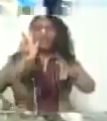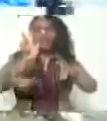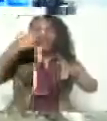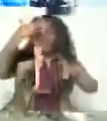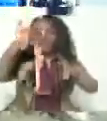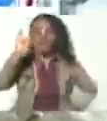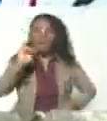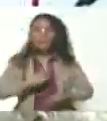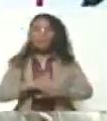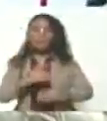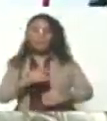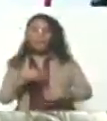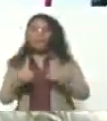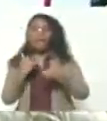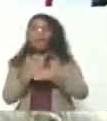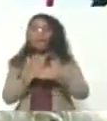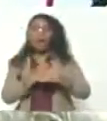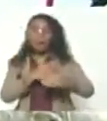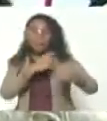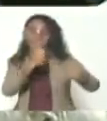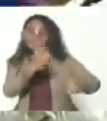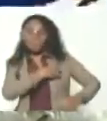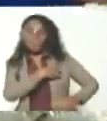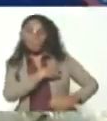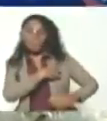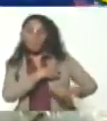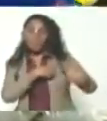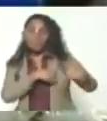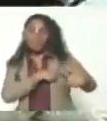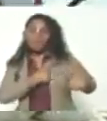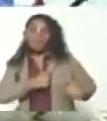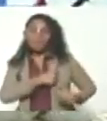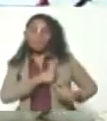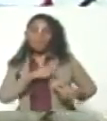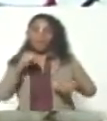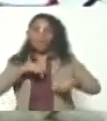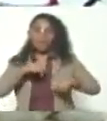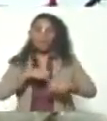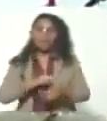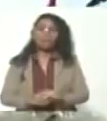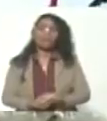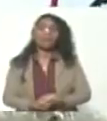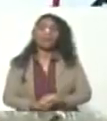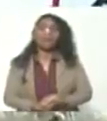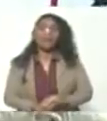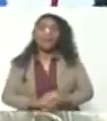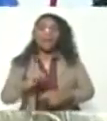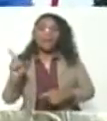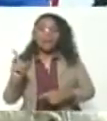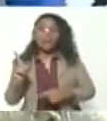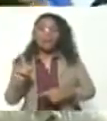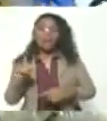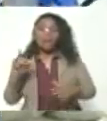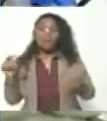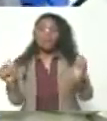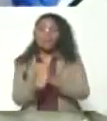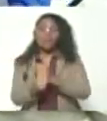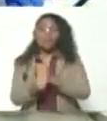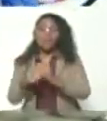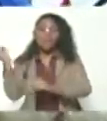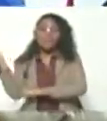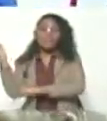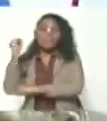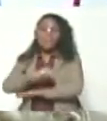insignias de la DEA. Lo mismo iba a ser la operación Gedeón, que nosotros frustramos y